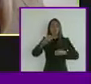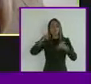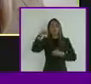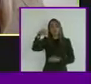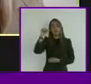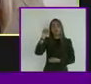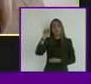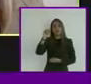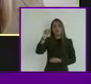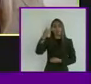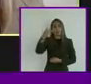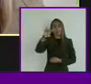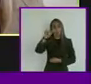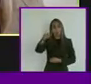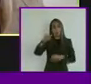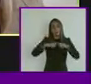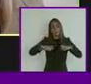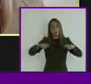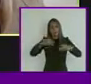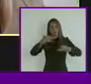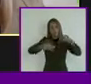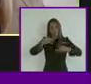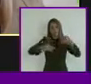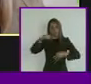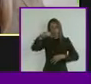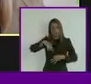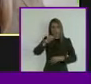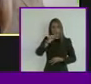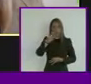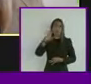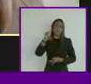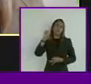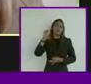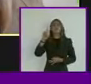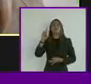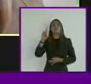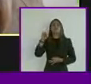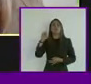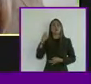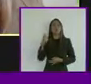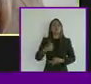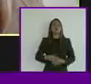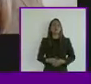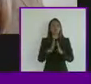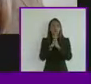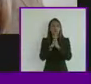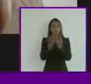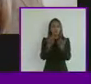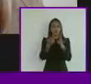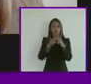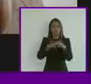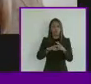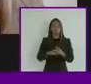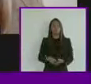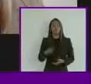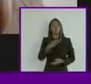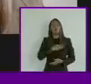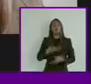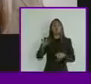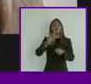Ramírez, integrante del Pleno del Tribunal Electoral de la Ciudad de México. Adelante, por favor, magistrada. Hola, Pau. Muy bien. Muy buenos